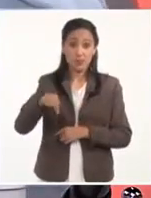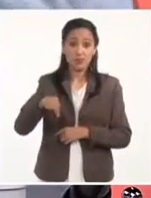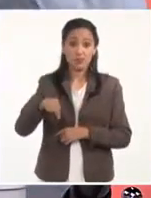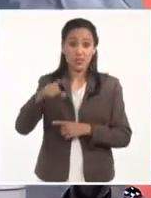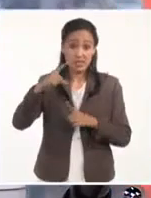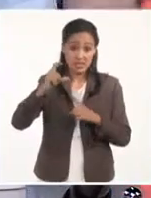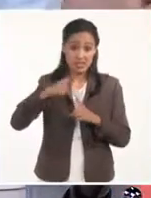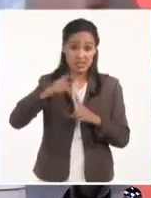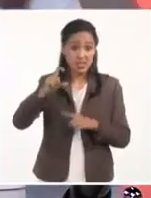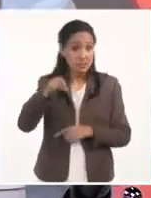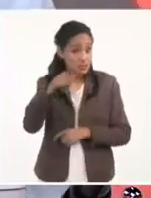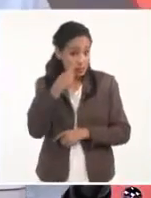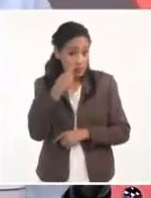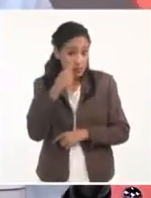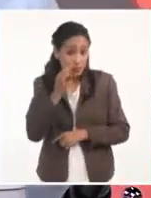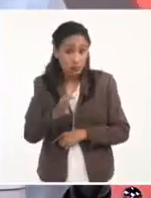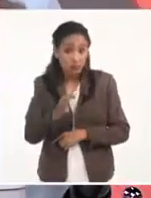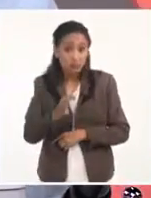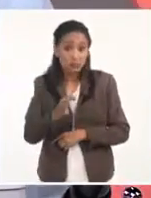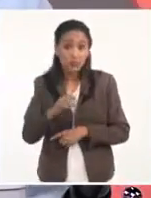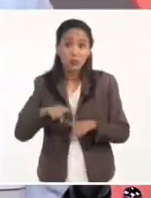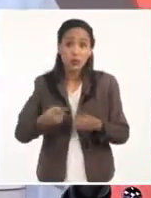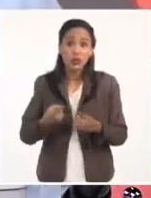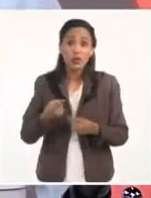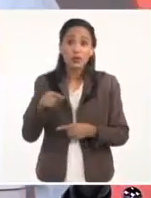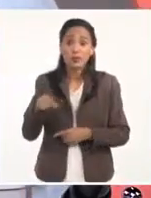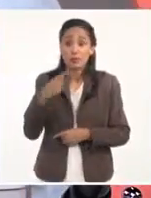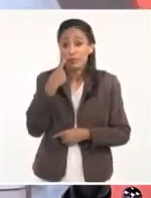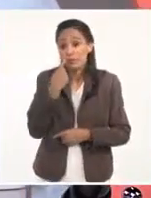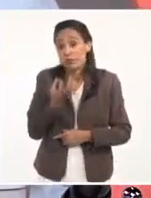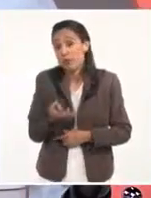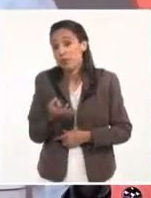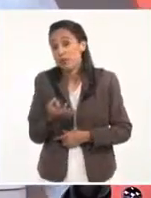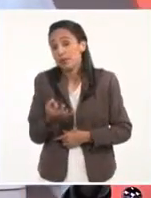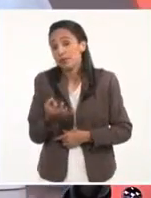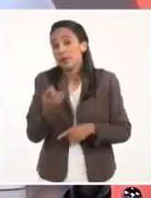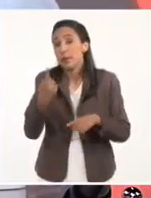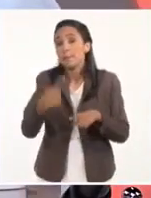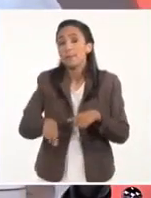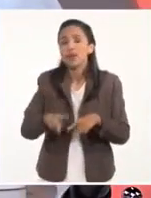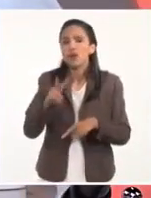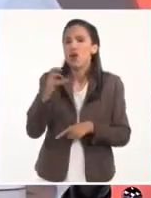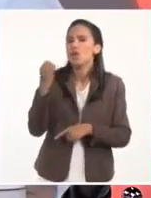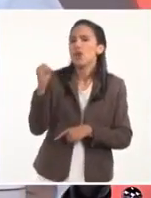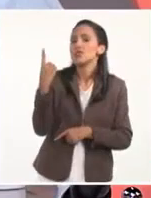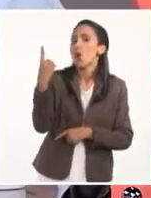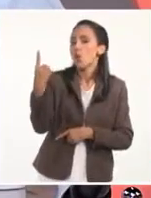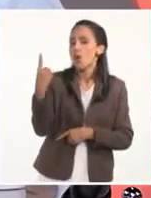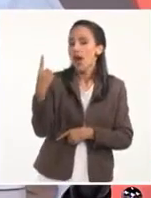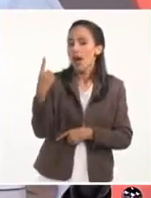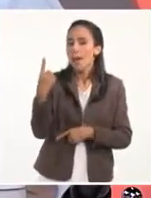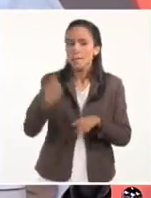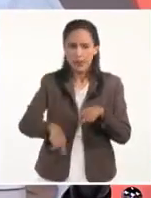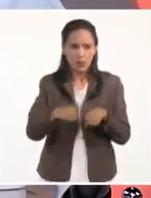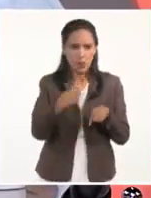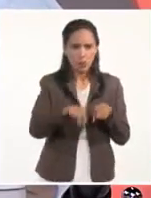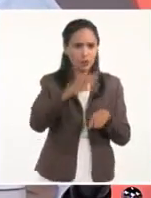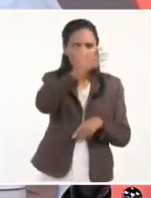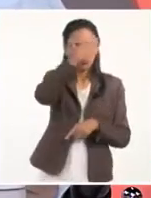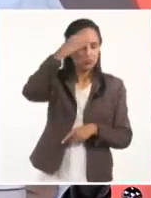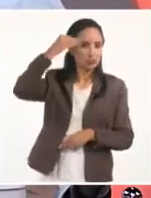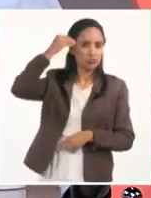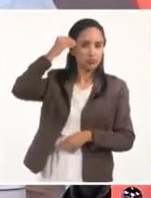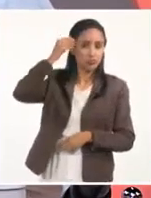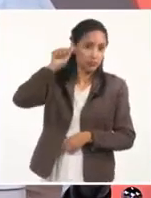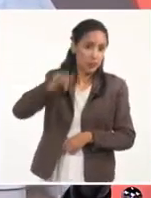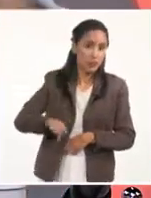condenar la violencia en sentido general mi respeto me quito el sombrero pero no contiene una violencia y la otra no culpar porque además las escenas que se han